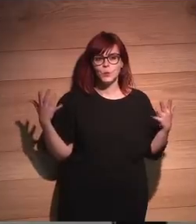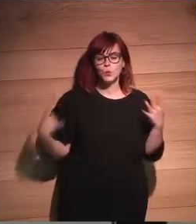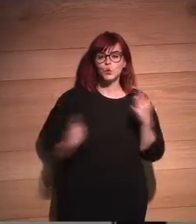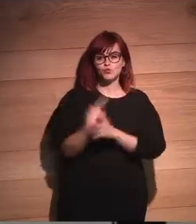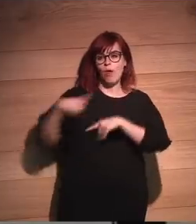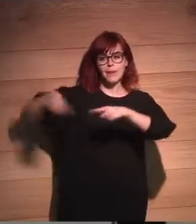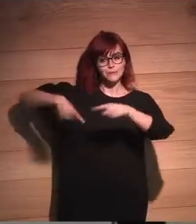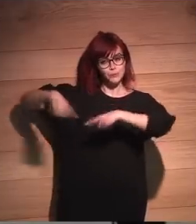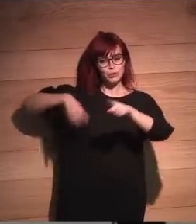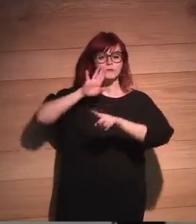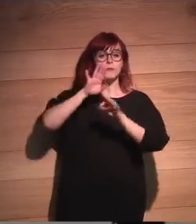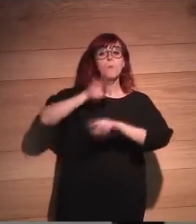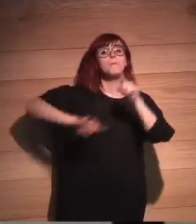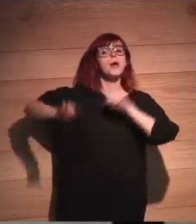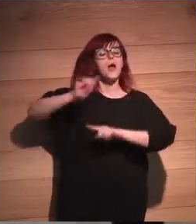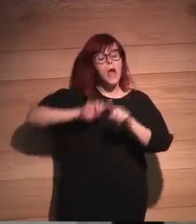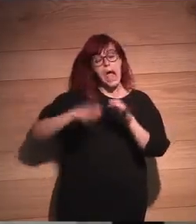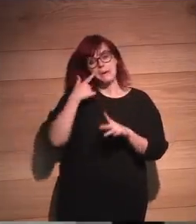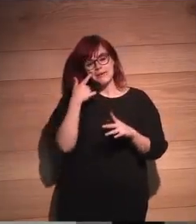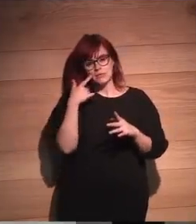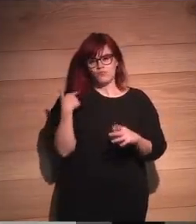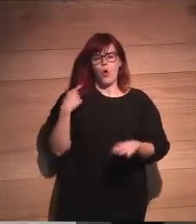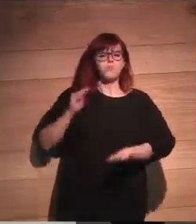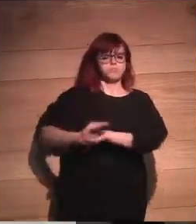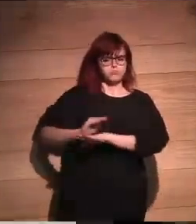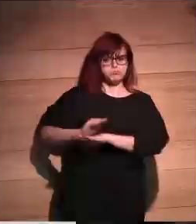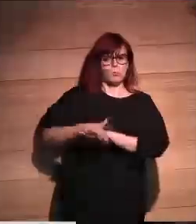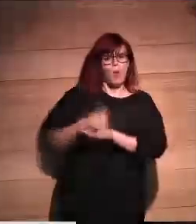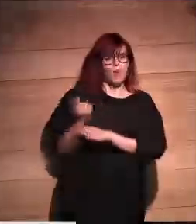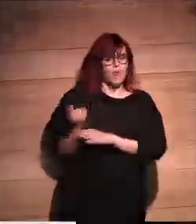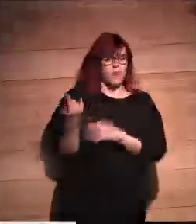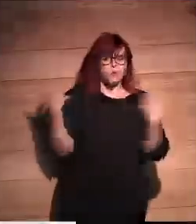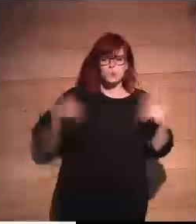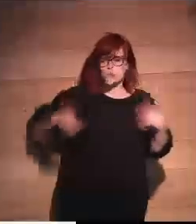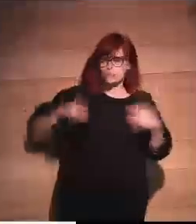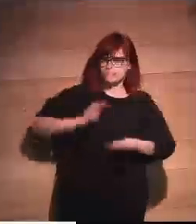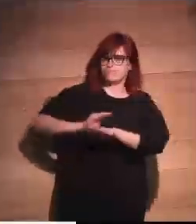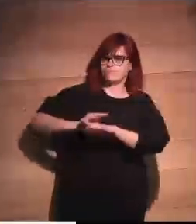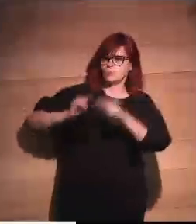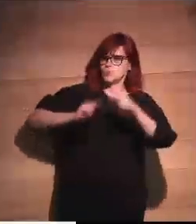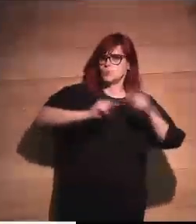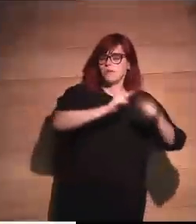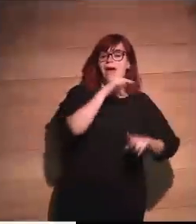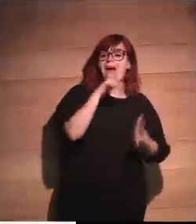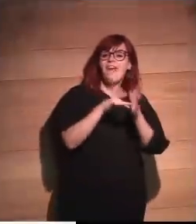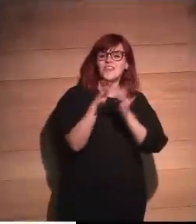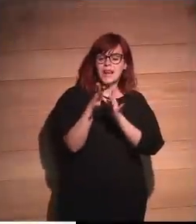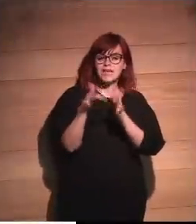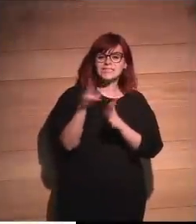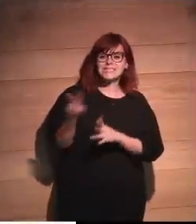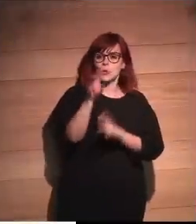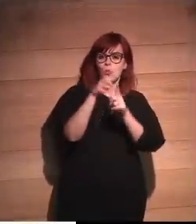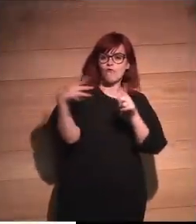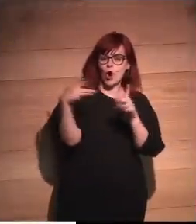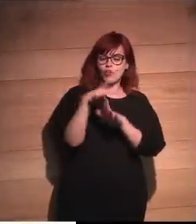rutas de transporte, que tiene un problema, donde ha invertido ya muchísimo dinero. En abril hizo el segundo